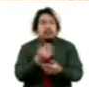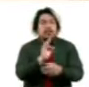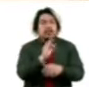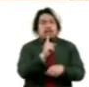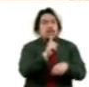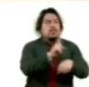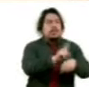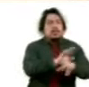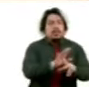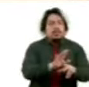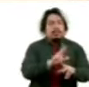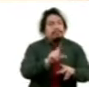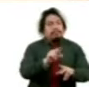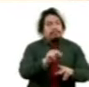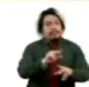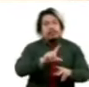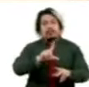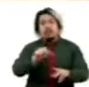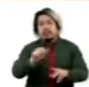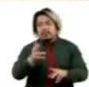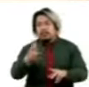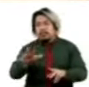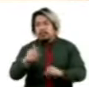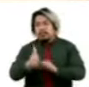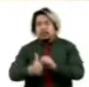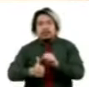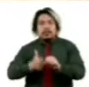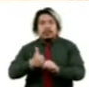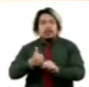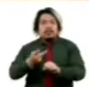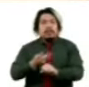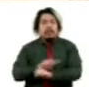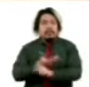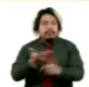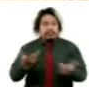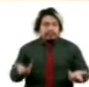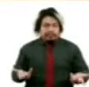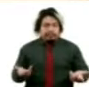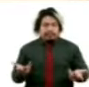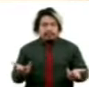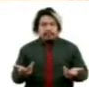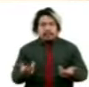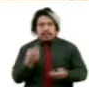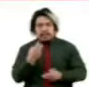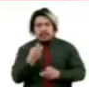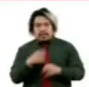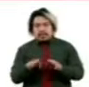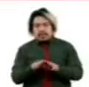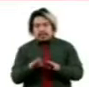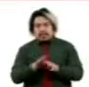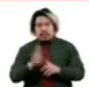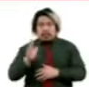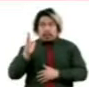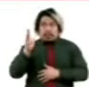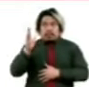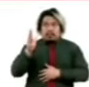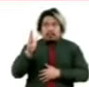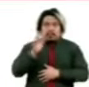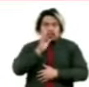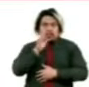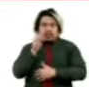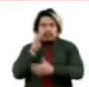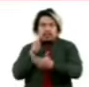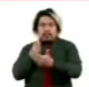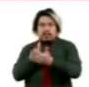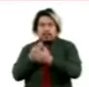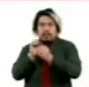día, sino 10 años después, y cómo eso nos va a afectar hacia el futuro.